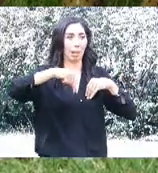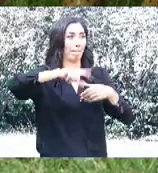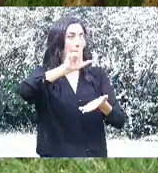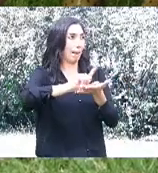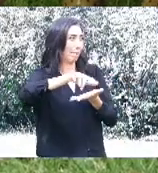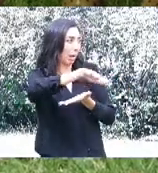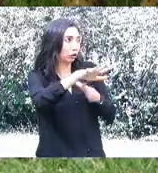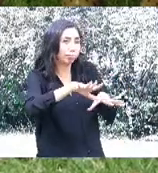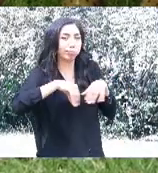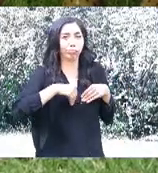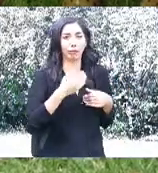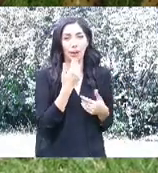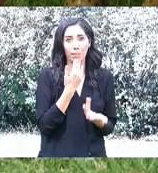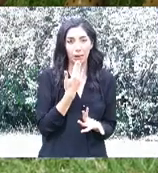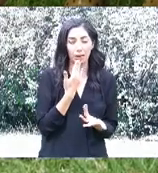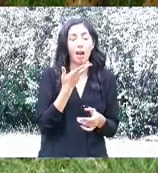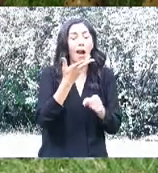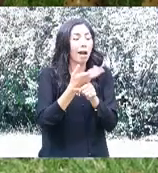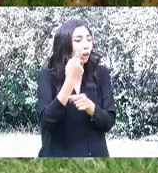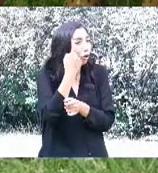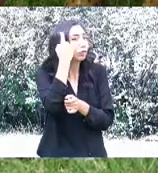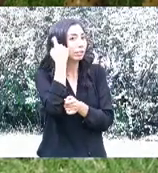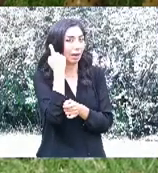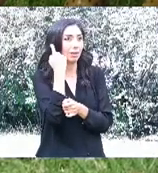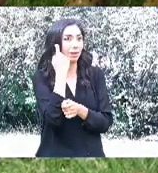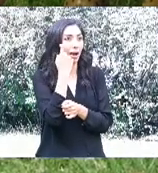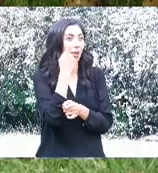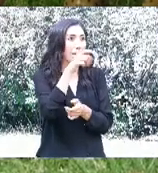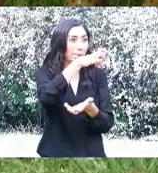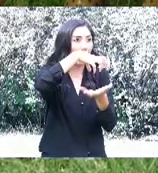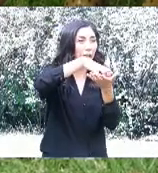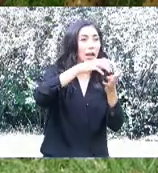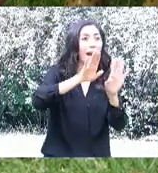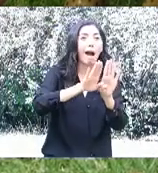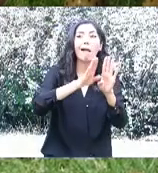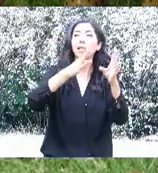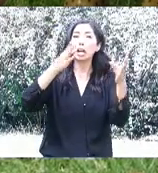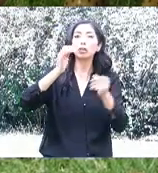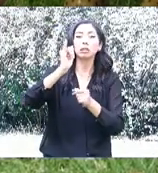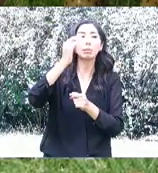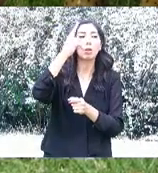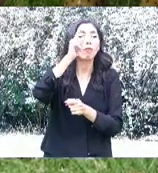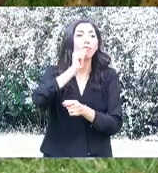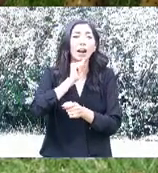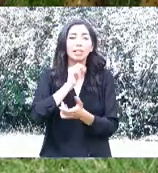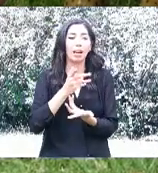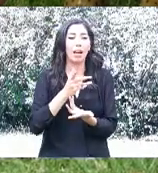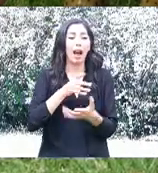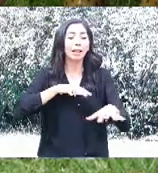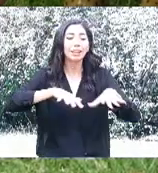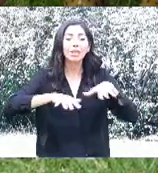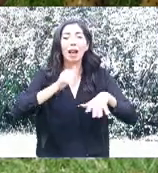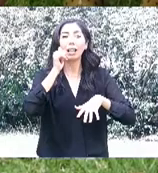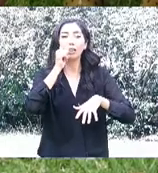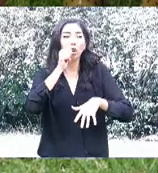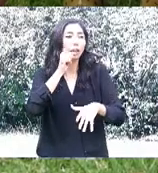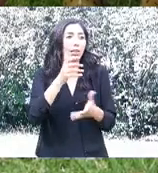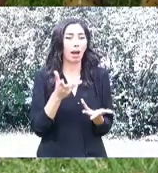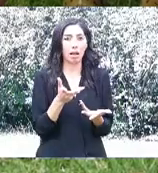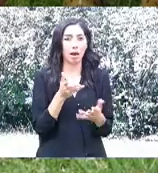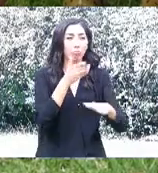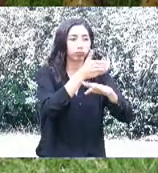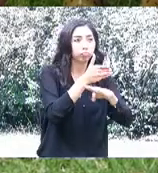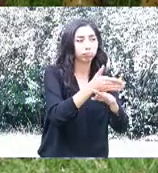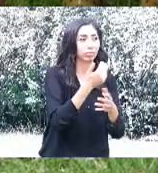no O sea tenemos conciencia de que es del territorio que está abierto pero no lo incorporamos en la cotidian entonces también no es un no es solo el